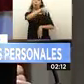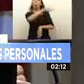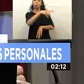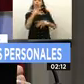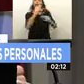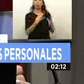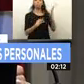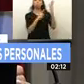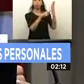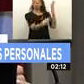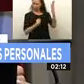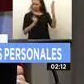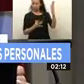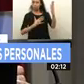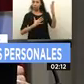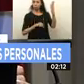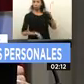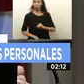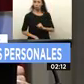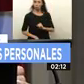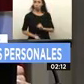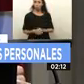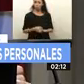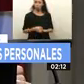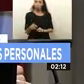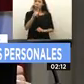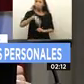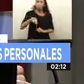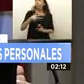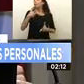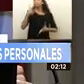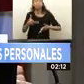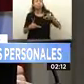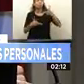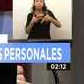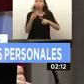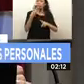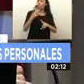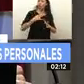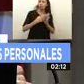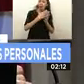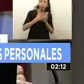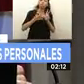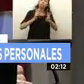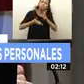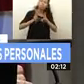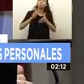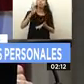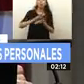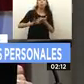está pasando lo que son ustedes y entonces se la pasaron hablando durante dos años de la